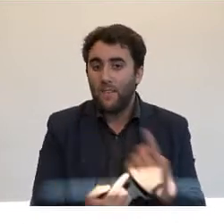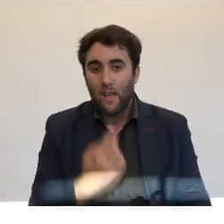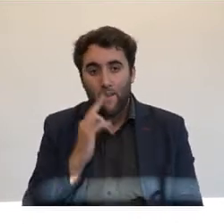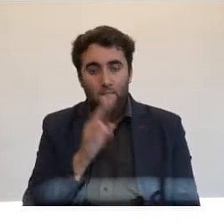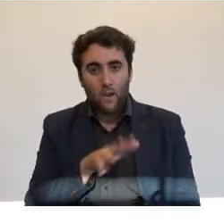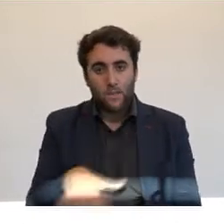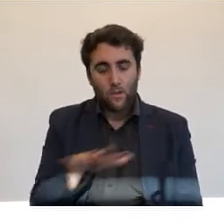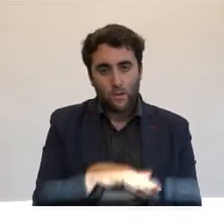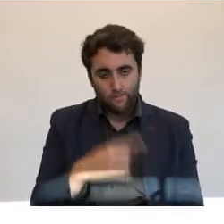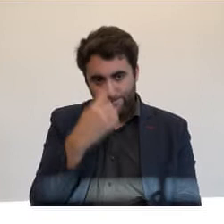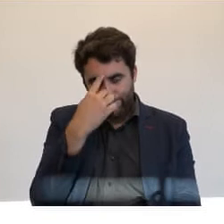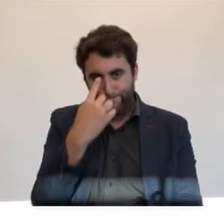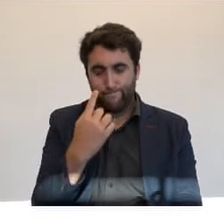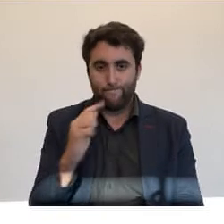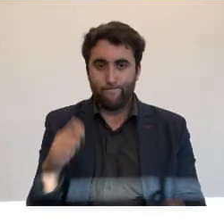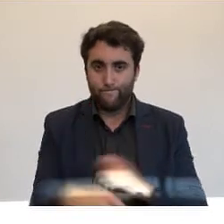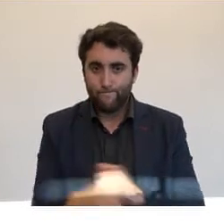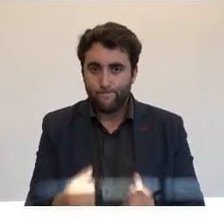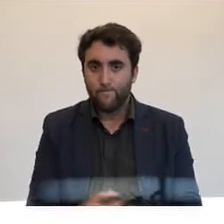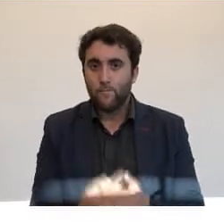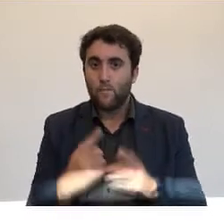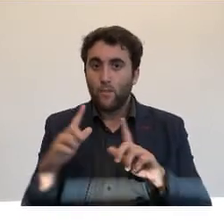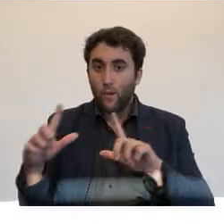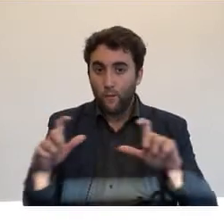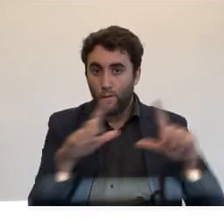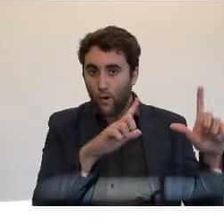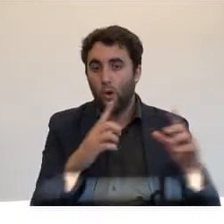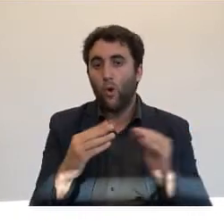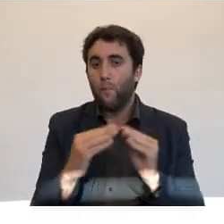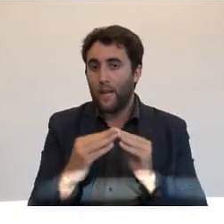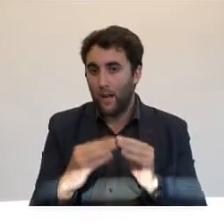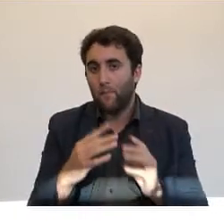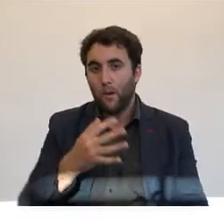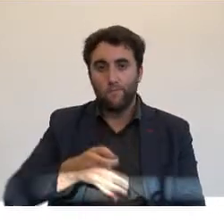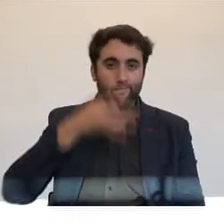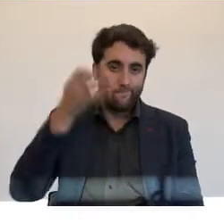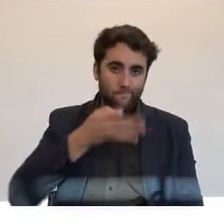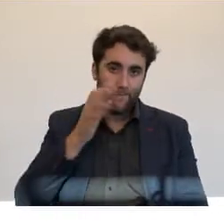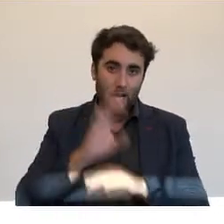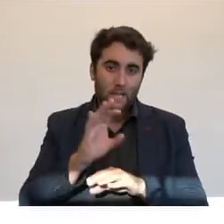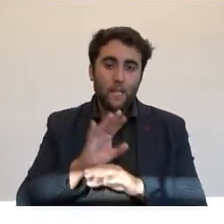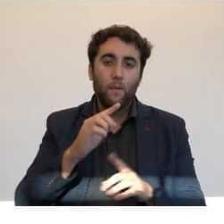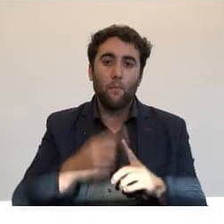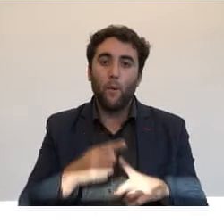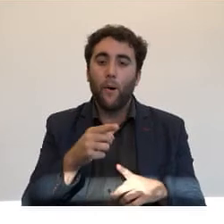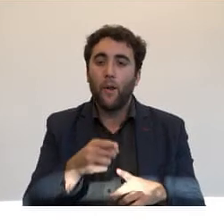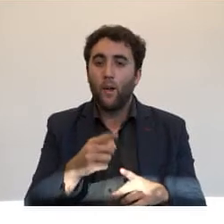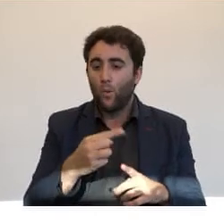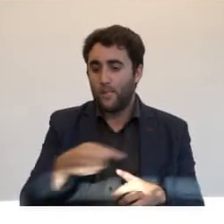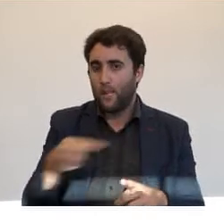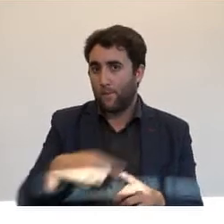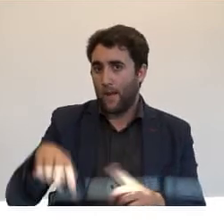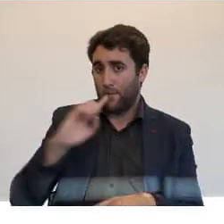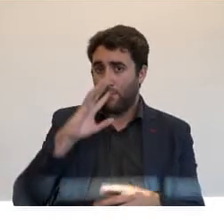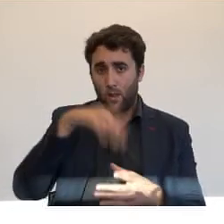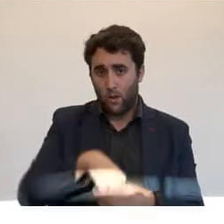impactos importantes. Este es un colega mío al que quiero mucho, que os presento, impartiendo una clase hace unas semanas en